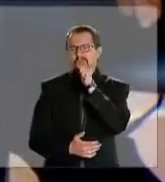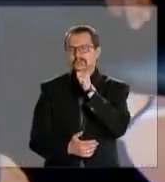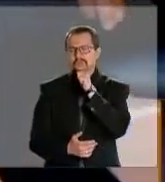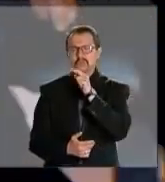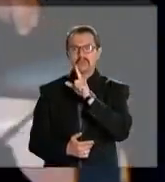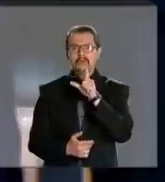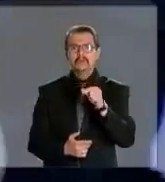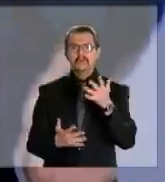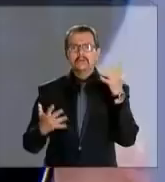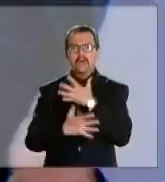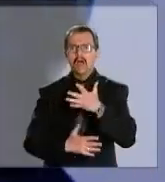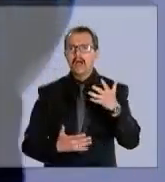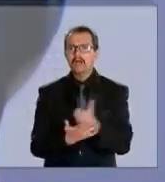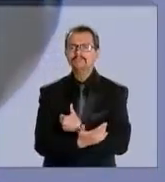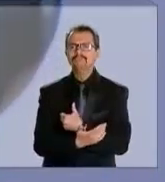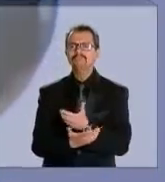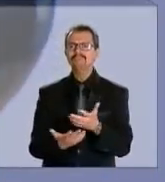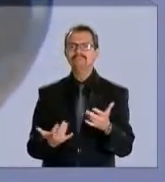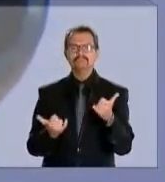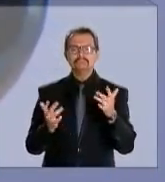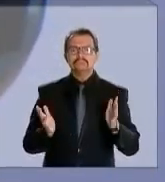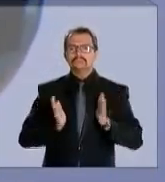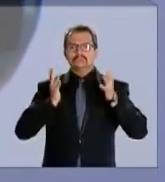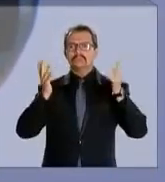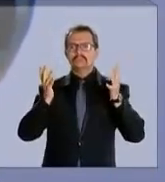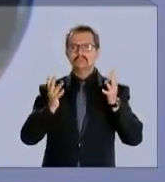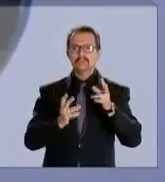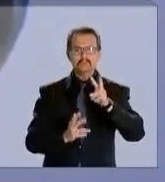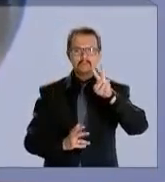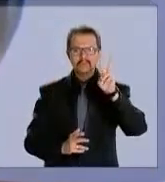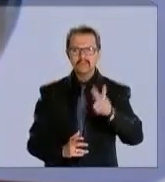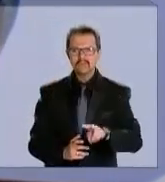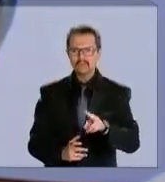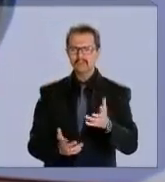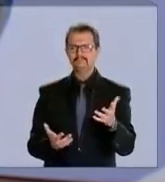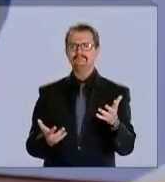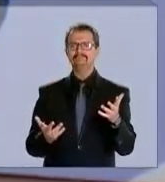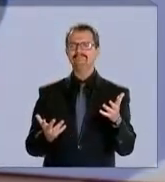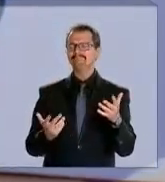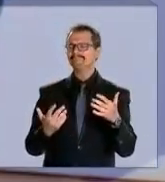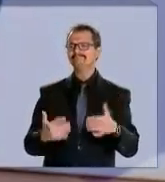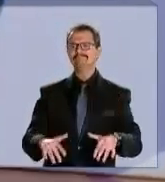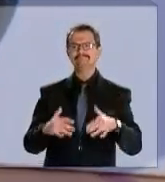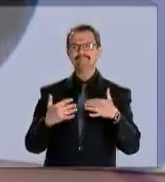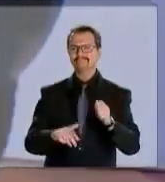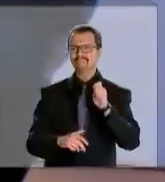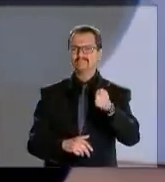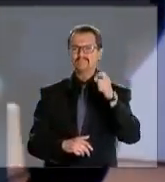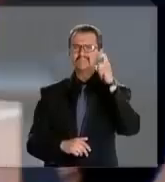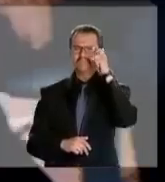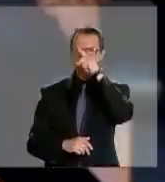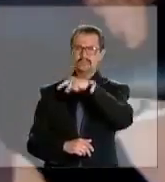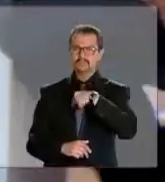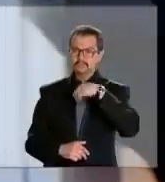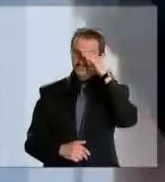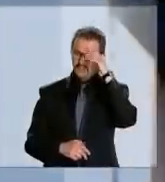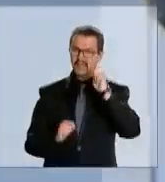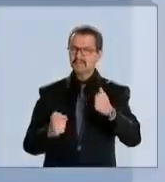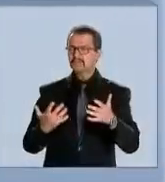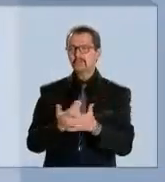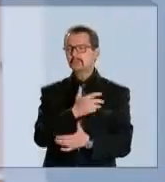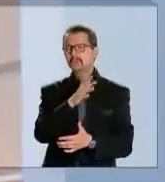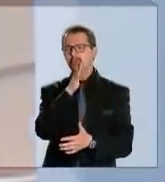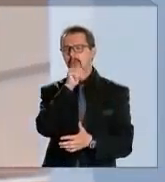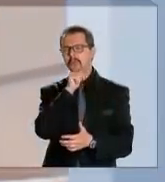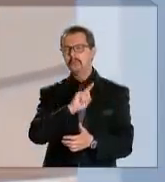verdad es que enfrentamos un escenario bastante amplio y complejo era difícil anticipar que fuera gana pero fuimos claros fuimos claros en